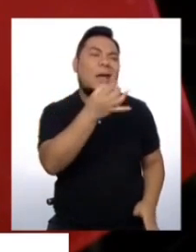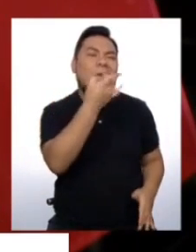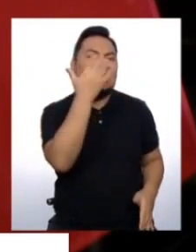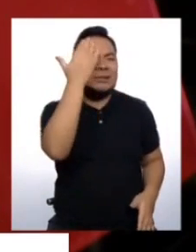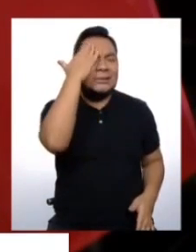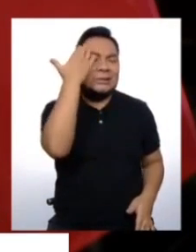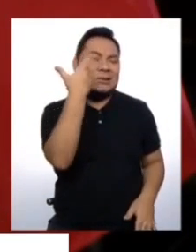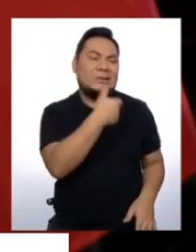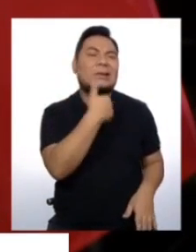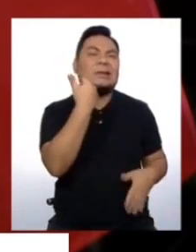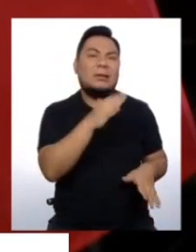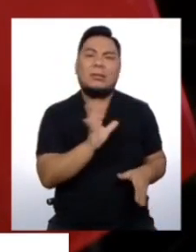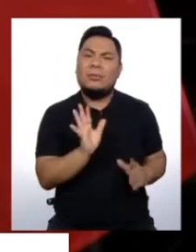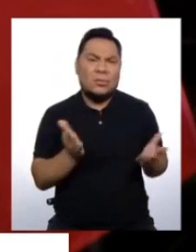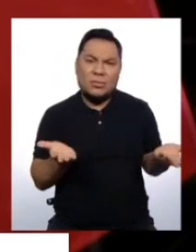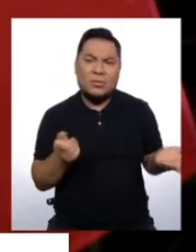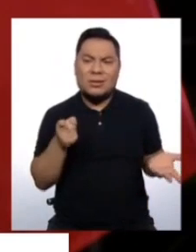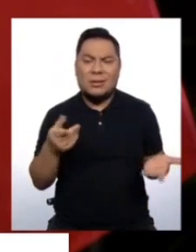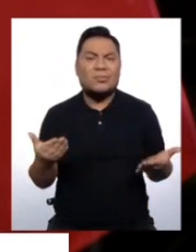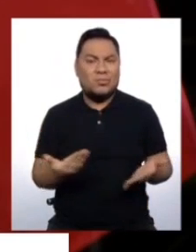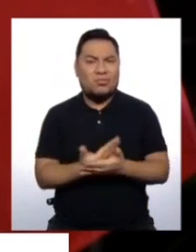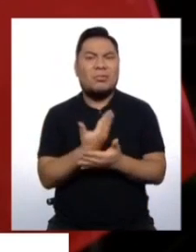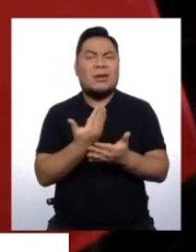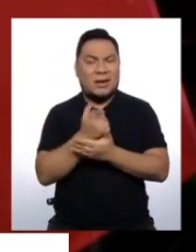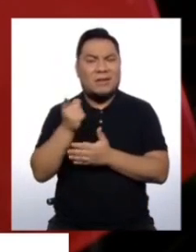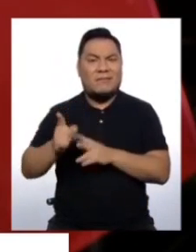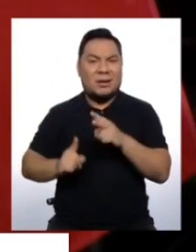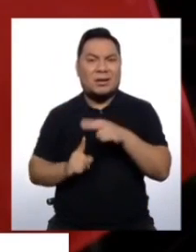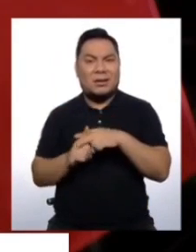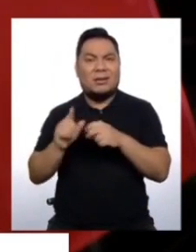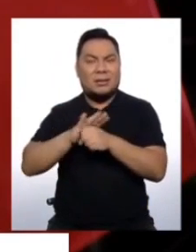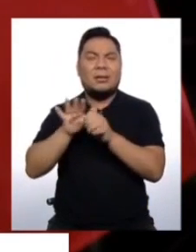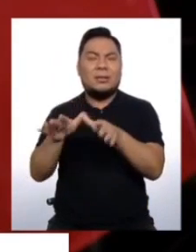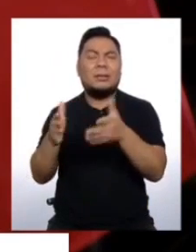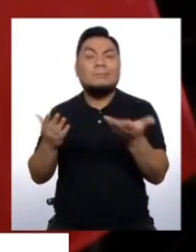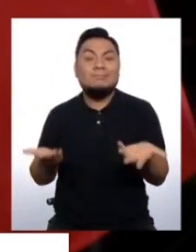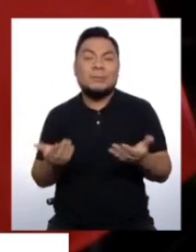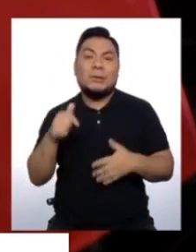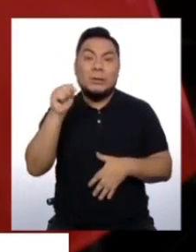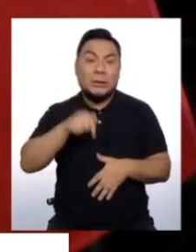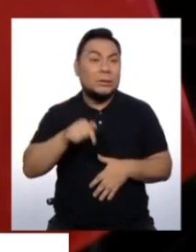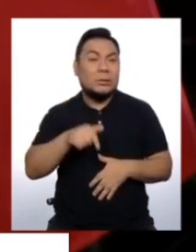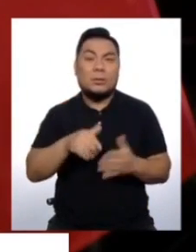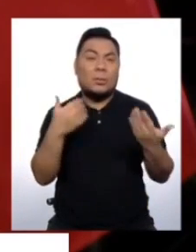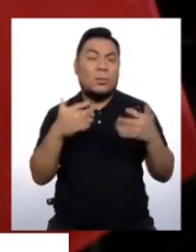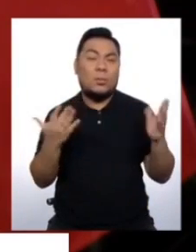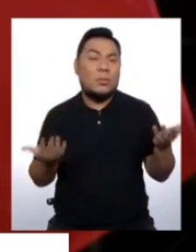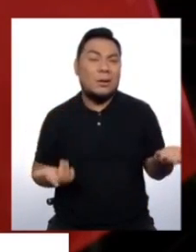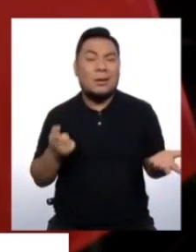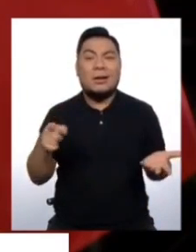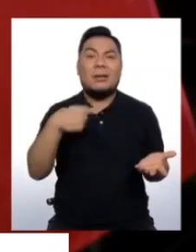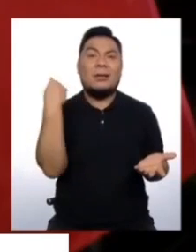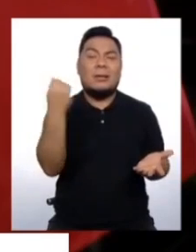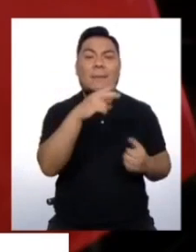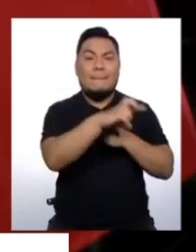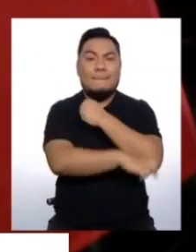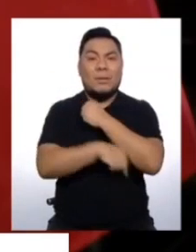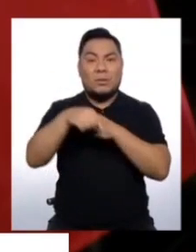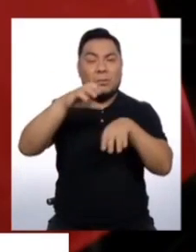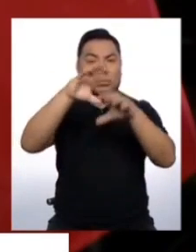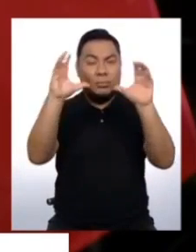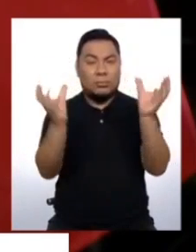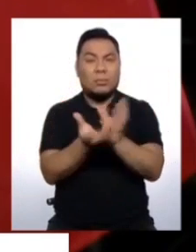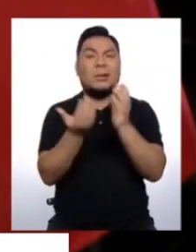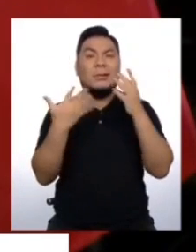procedimientos a aplicar. Esta es una enfermedad nueva. Y aquí, y en cualquier país del mundo, se